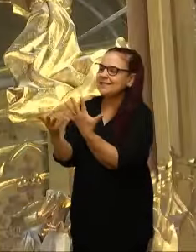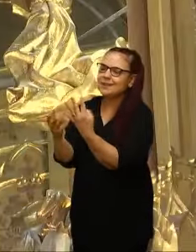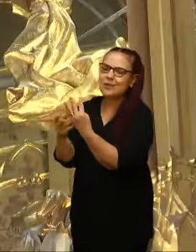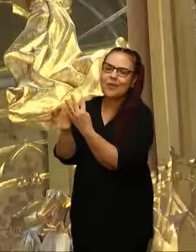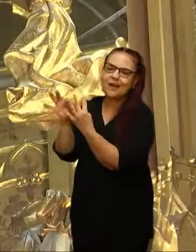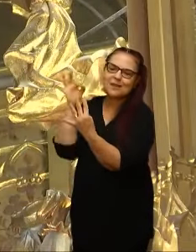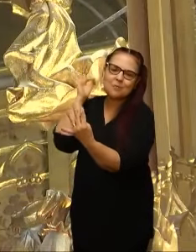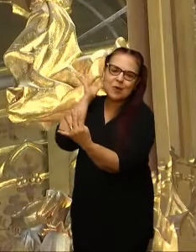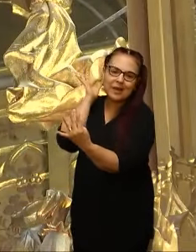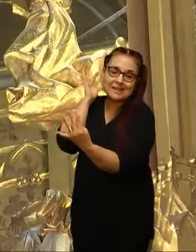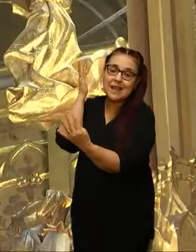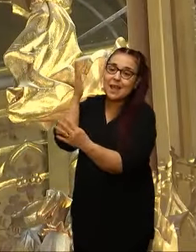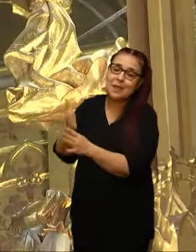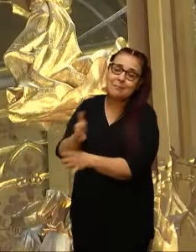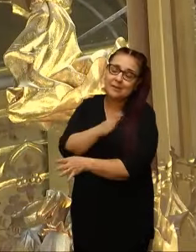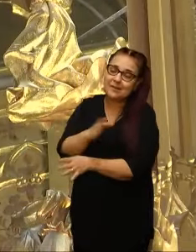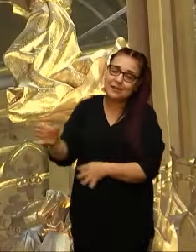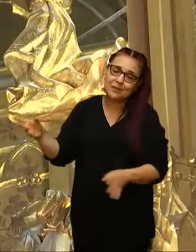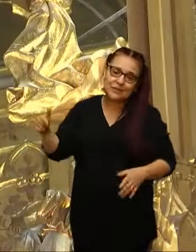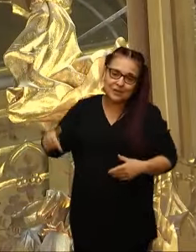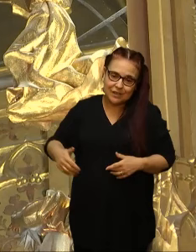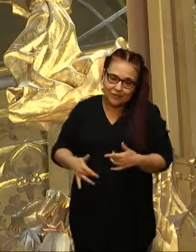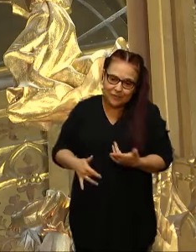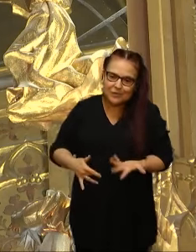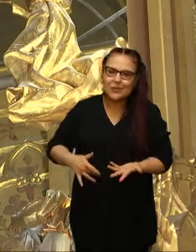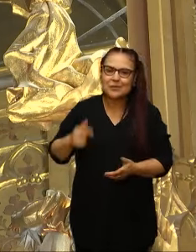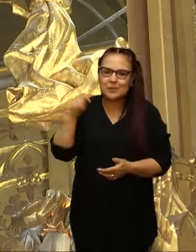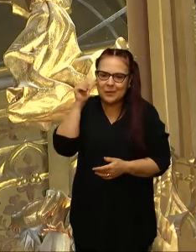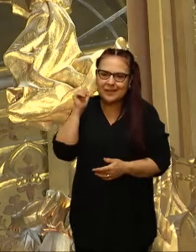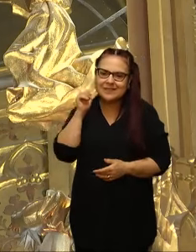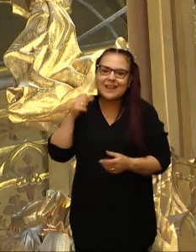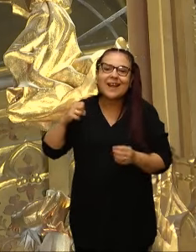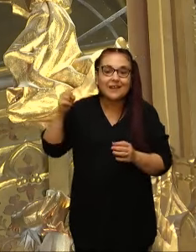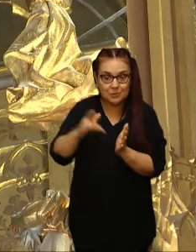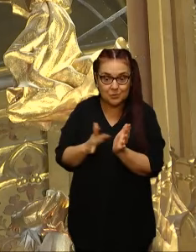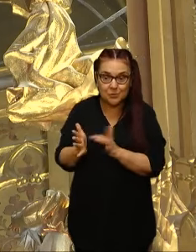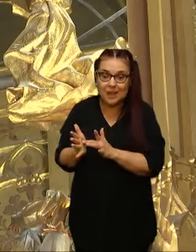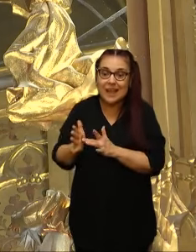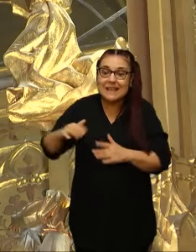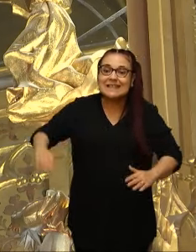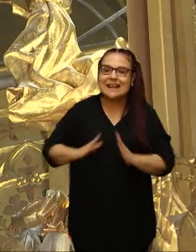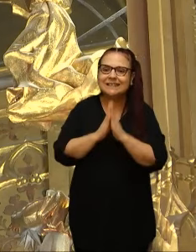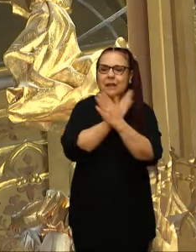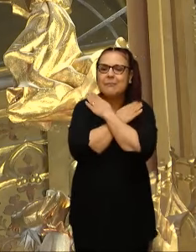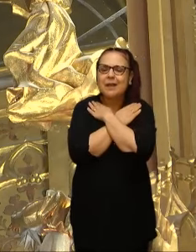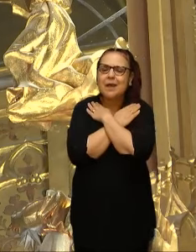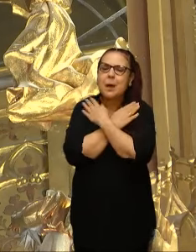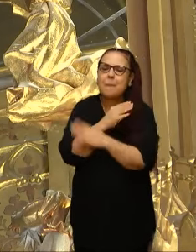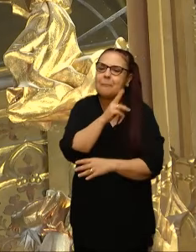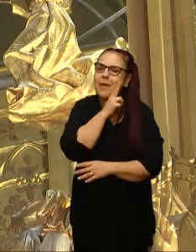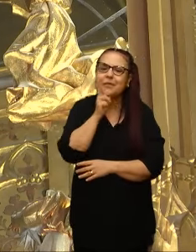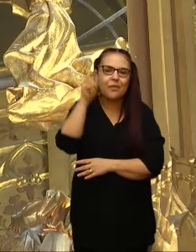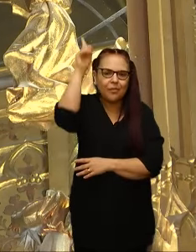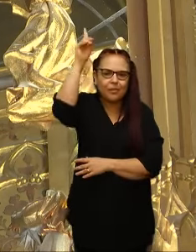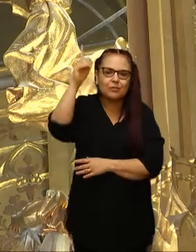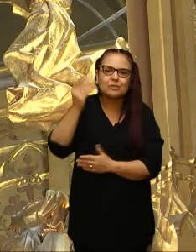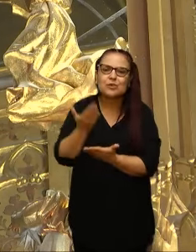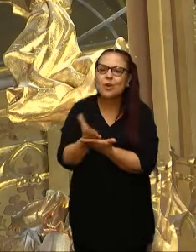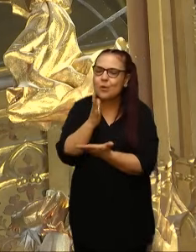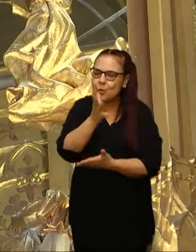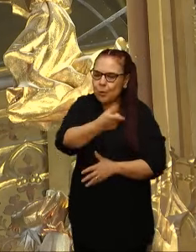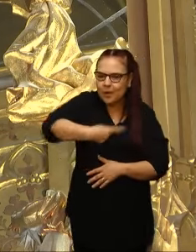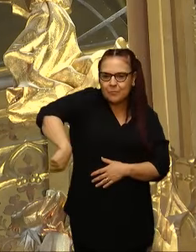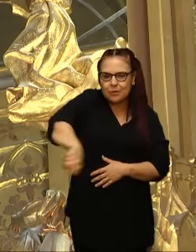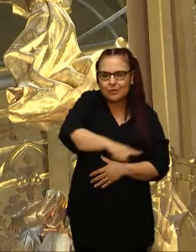eres entre todas las mujeres, y bendito es el fruto de tu vientre, Jesús. Santa María, Madre de